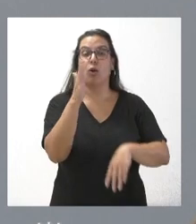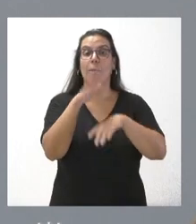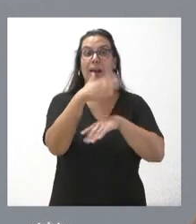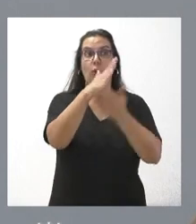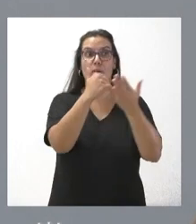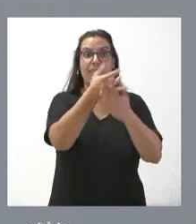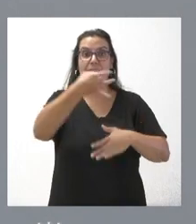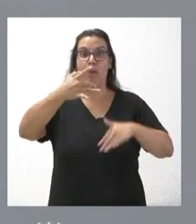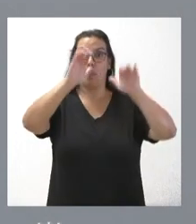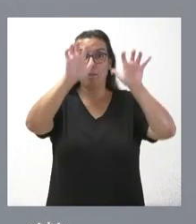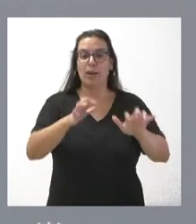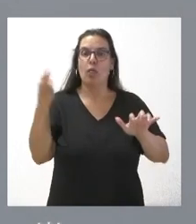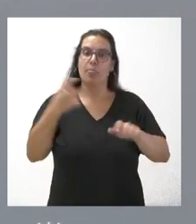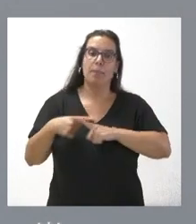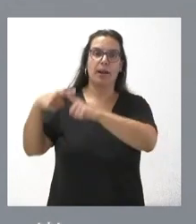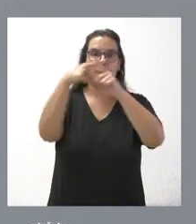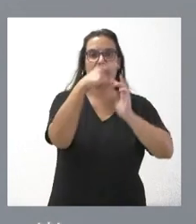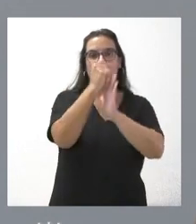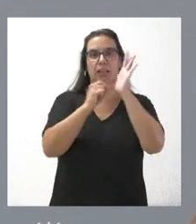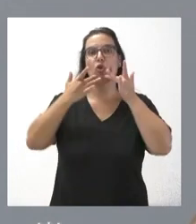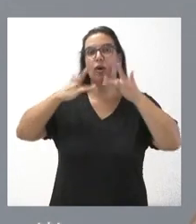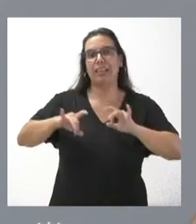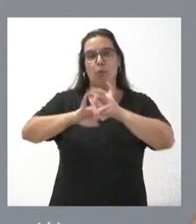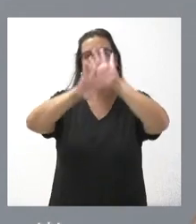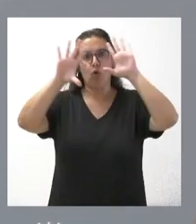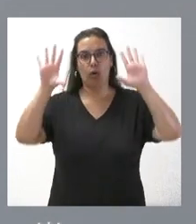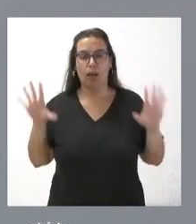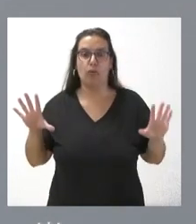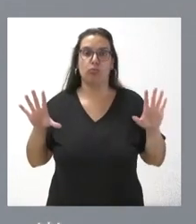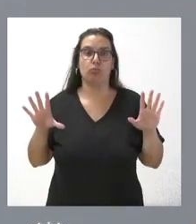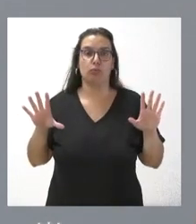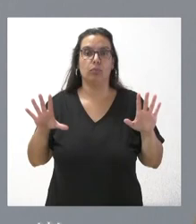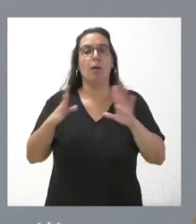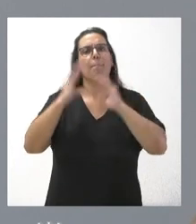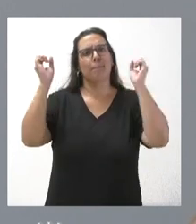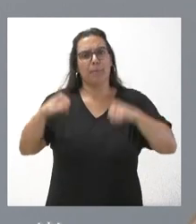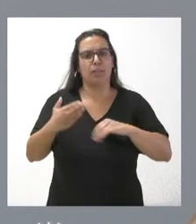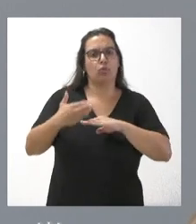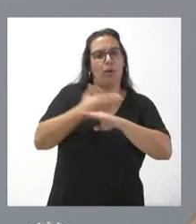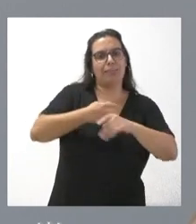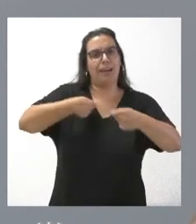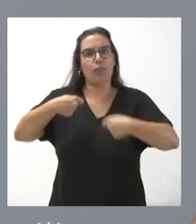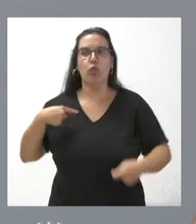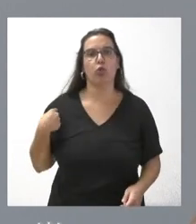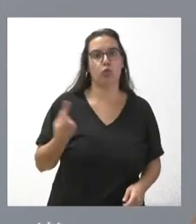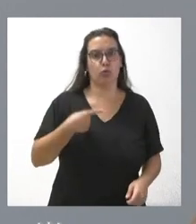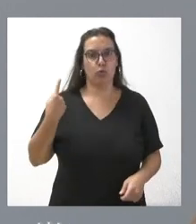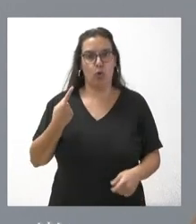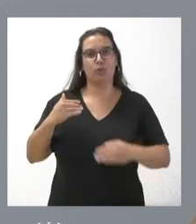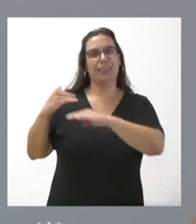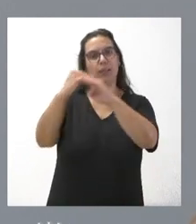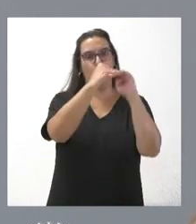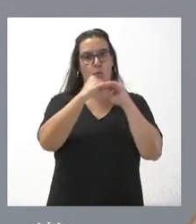deuda tiene que distribuirse con criterios objetivos, claros, pactados, negociados con todos, en condiciones de